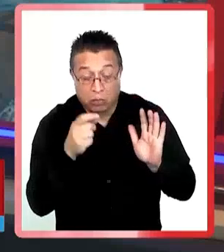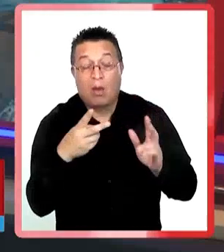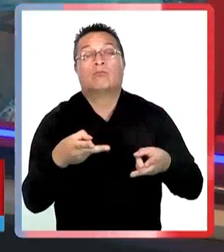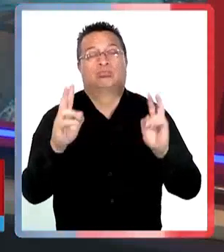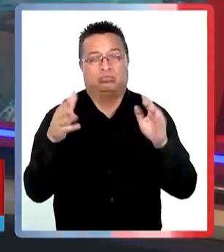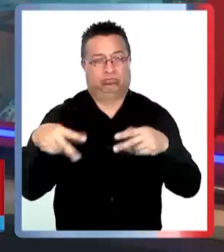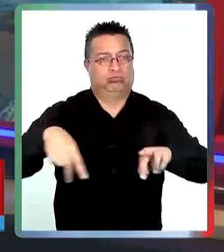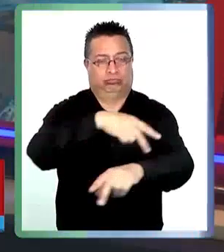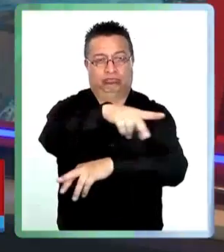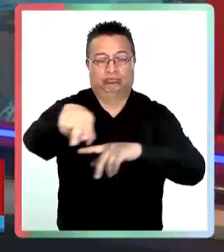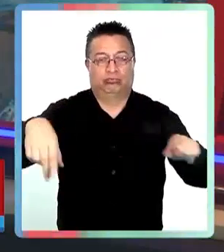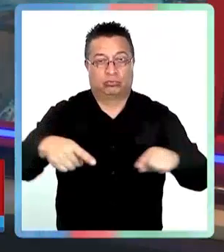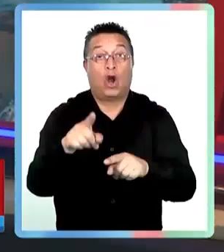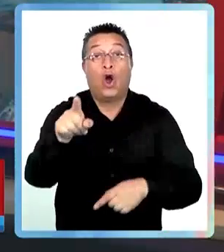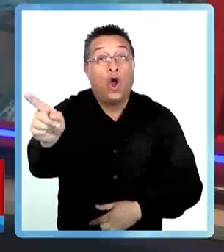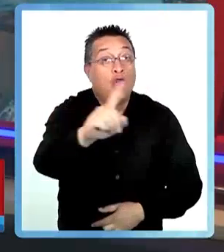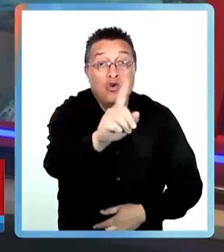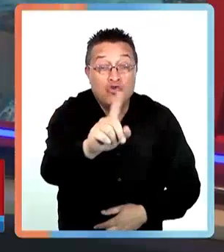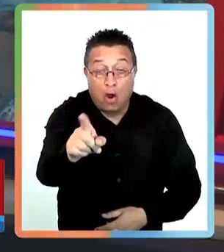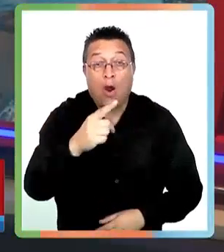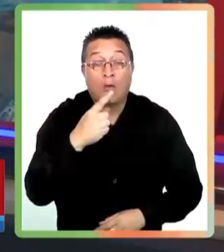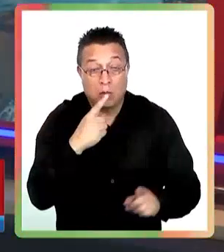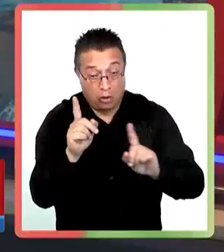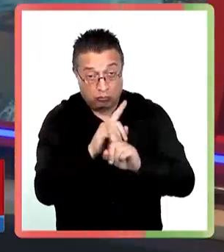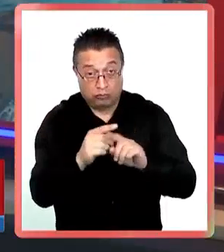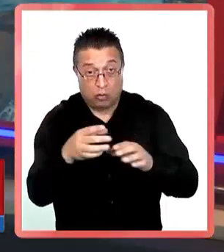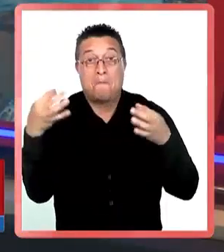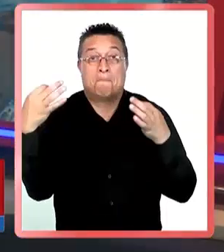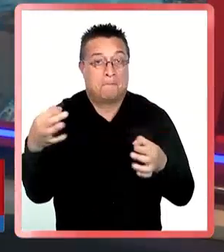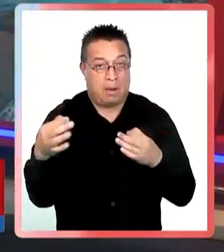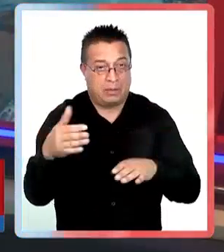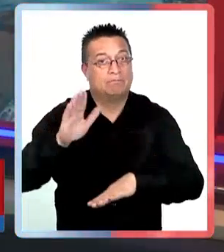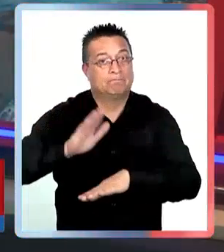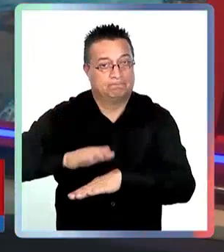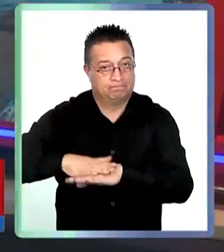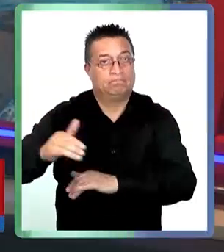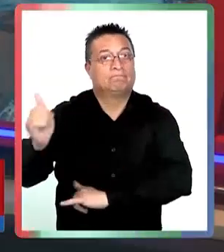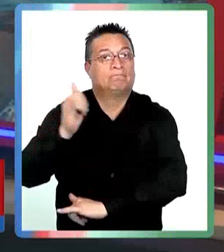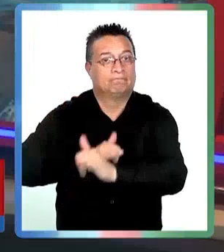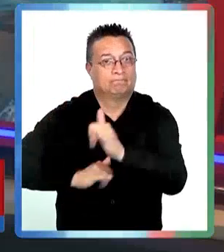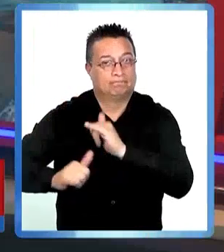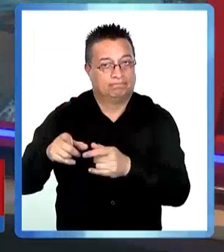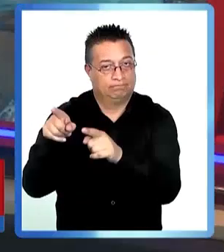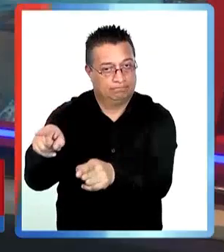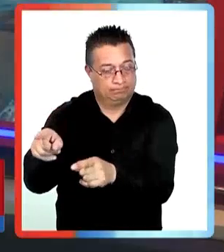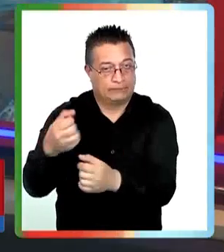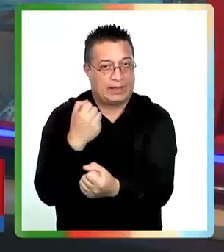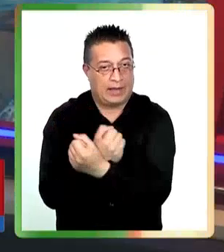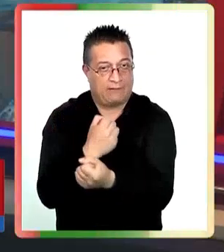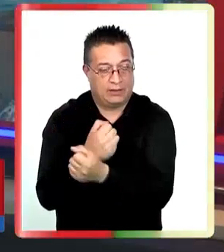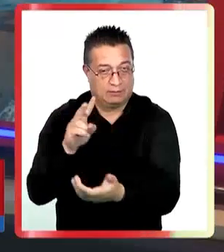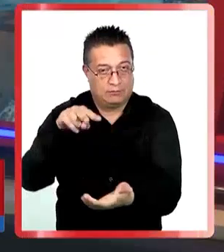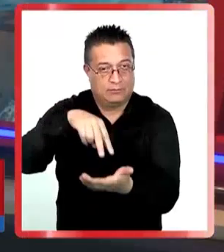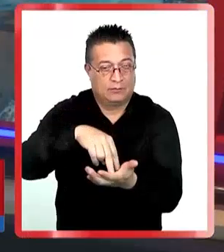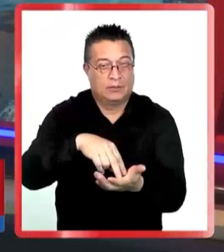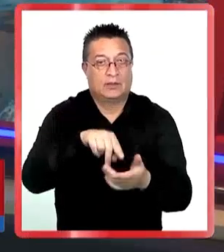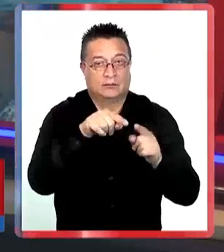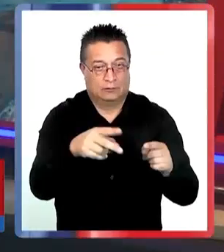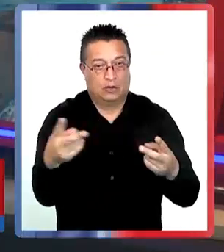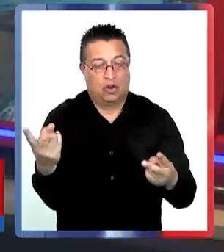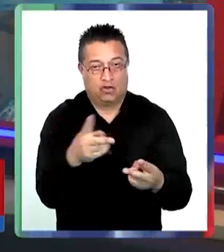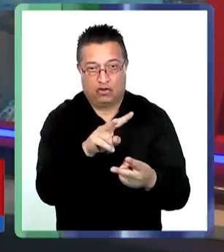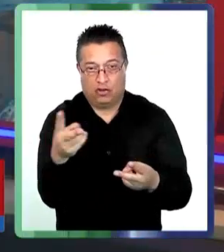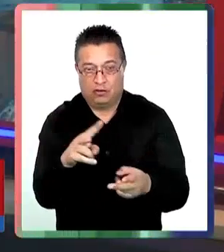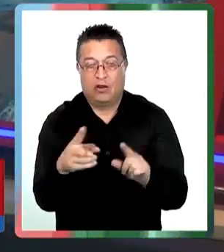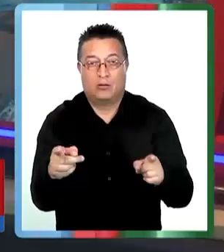trabajadores de los medios de comunicación debidamente acreditados las demás personas que tengan razones justificadas para circular en toque de queda deben solicitar